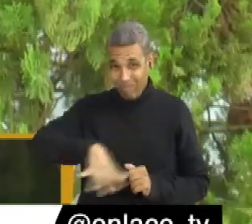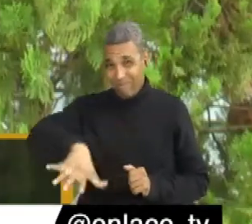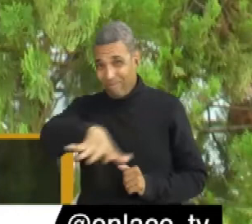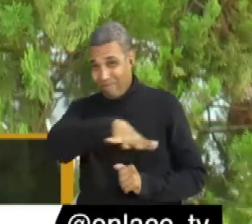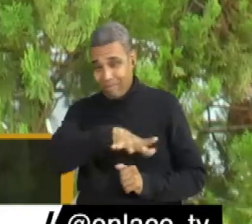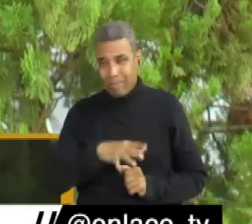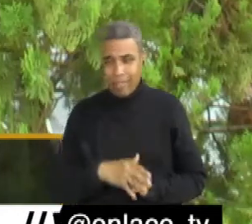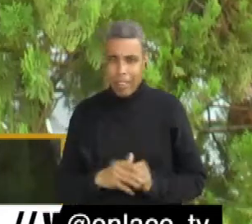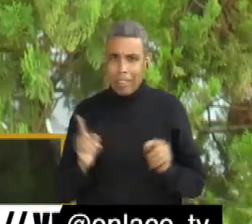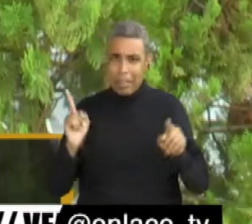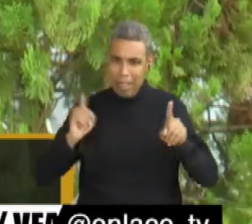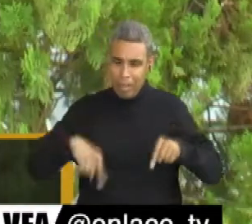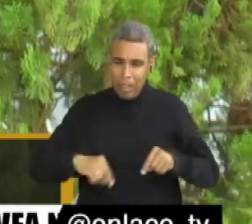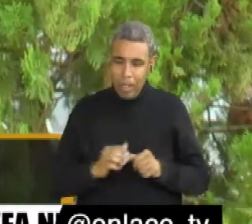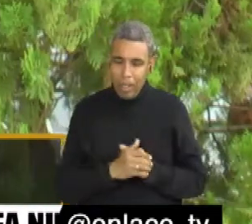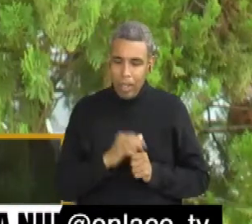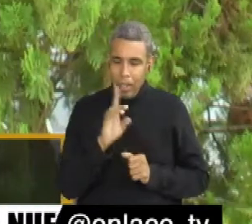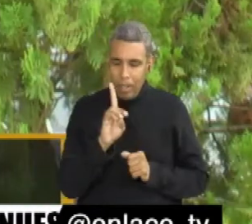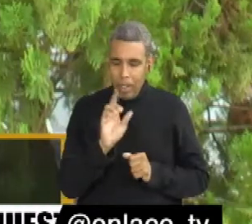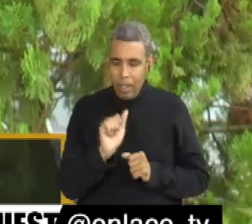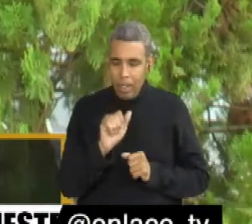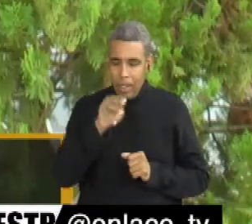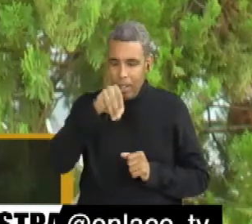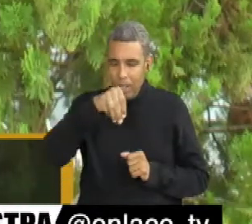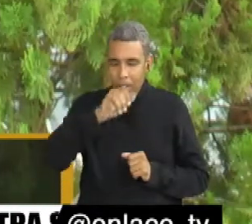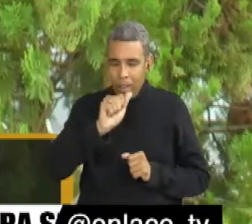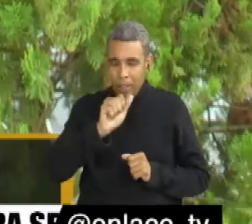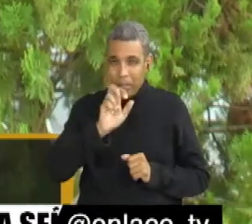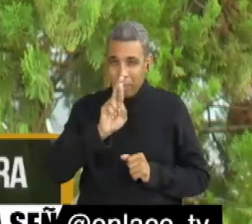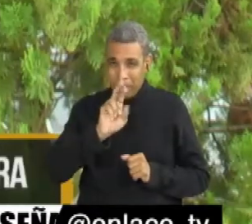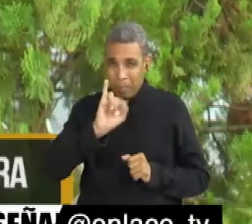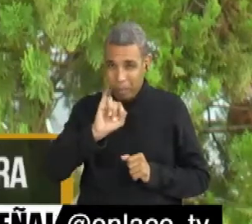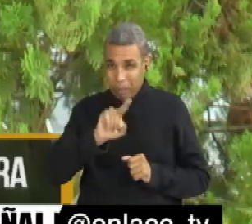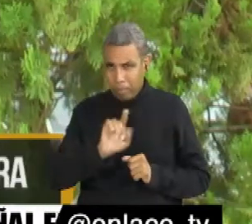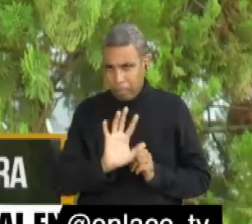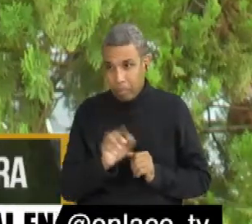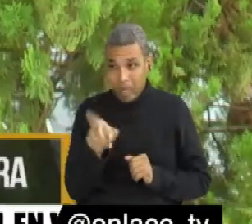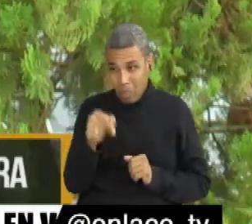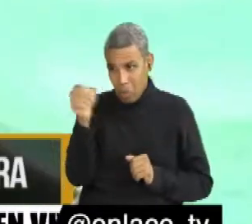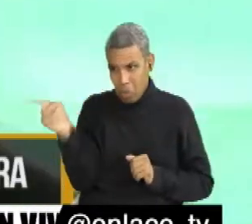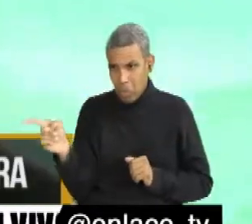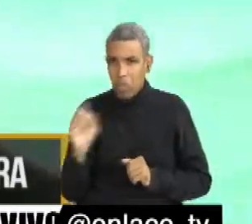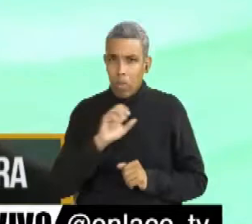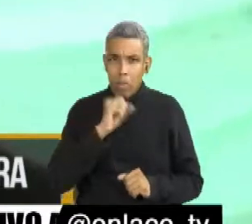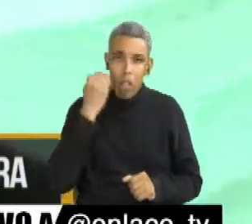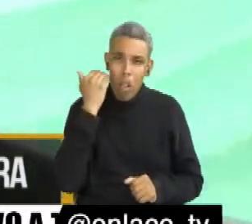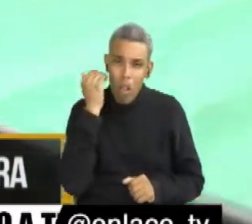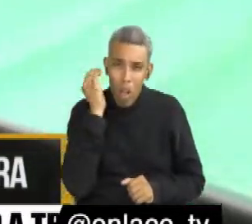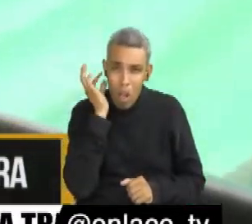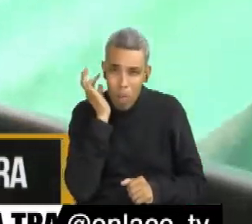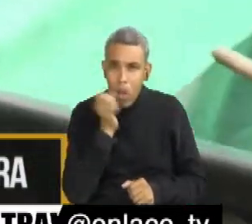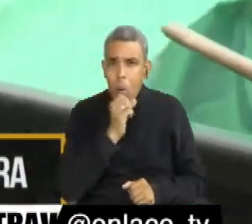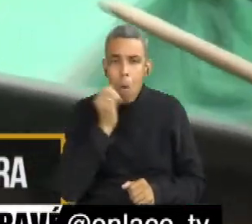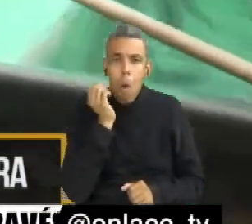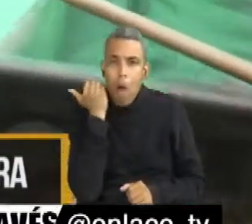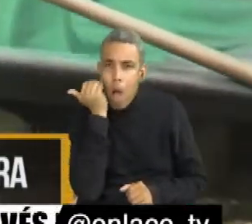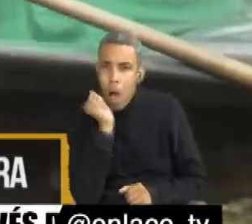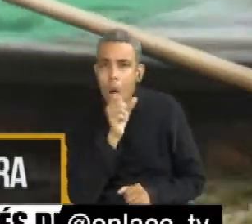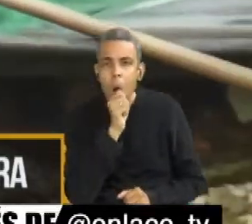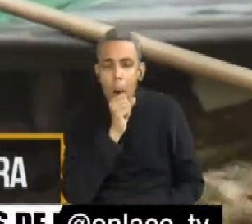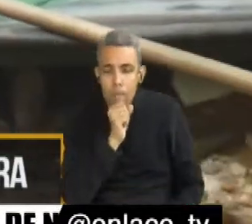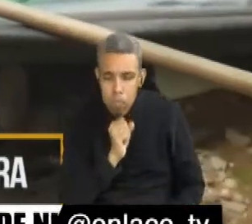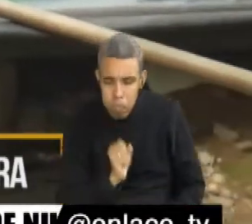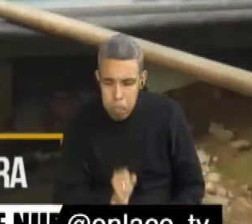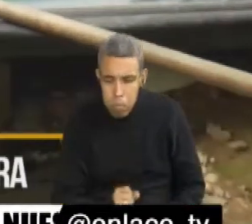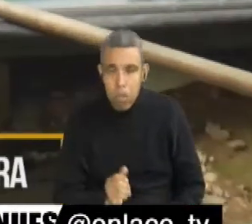Damaris, a una señora, una abuelita que se le está derrumbando en la parte de arriba la casa a un señor y ella está en la parte